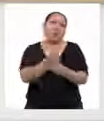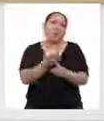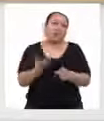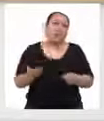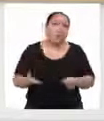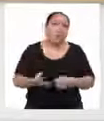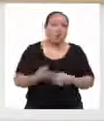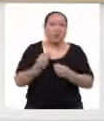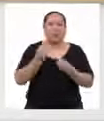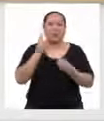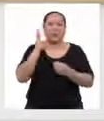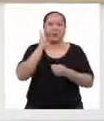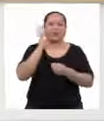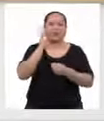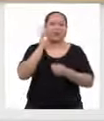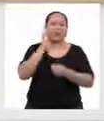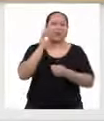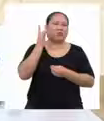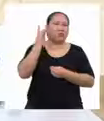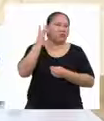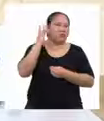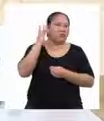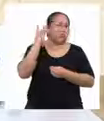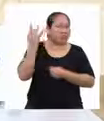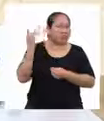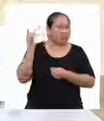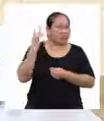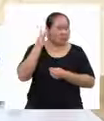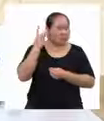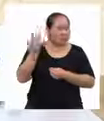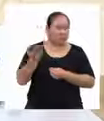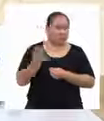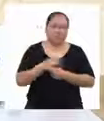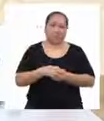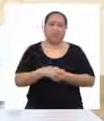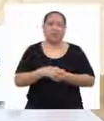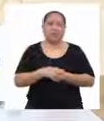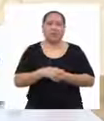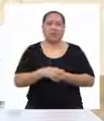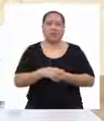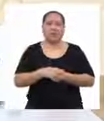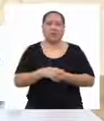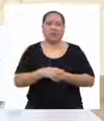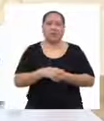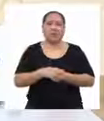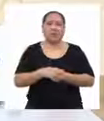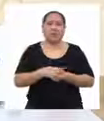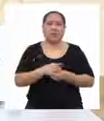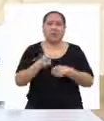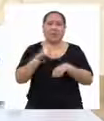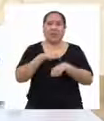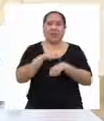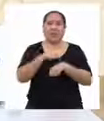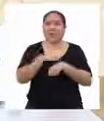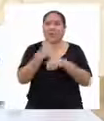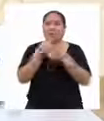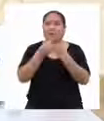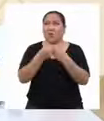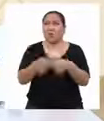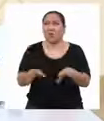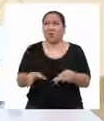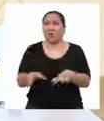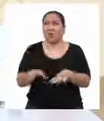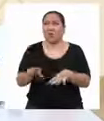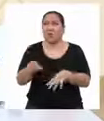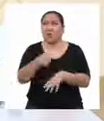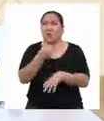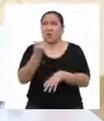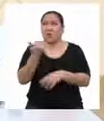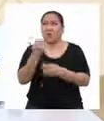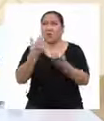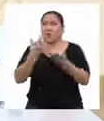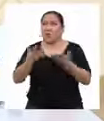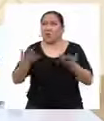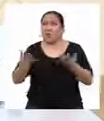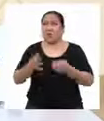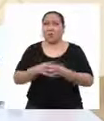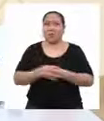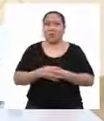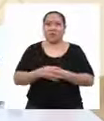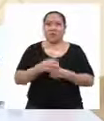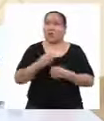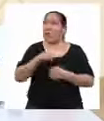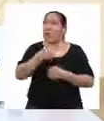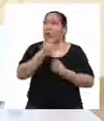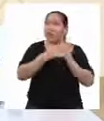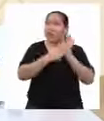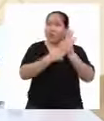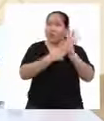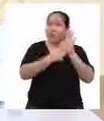mucha contaminación auditiva. Y es tiempo que perdemos para hacer otras cosas. Pero me falta mostrarle otro hallazgo